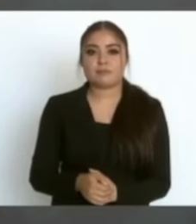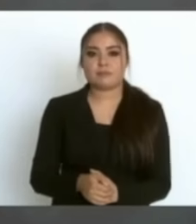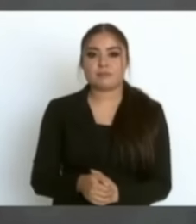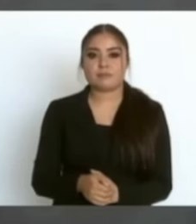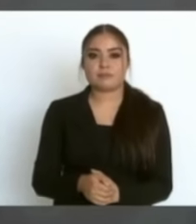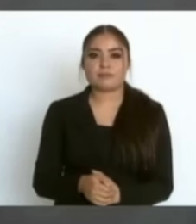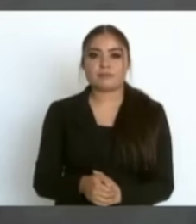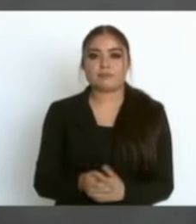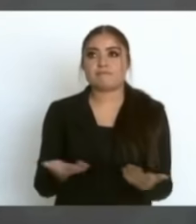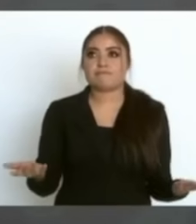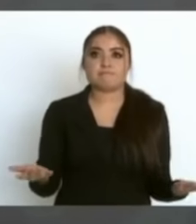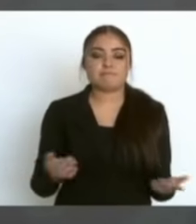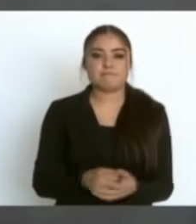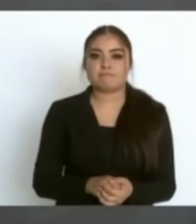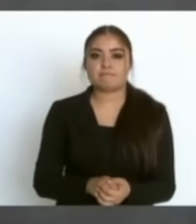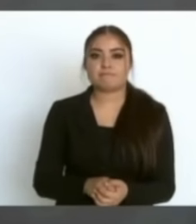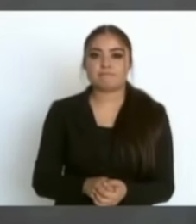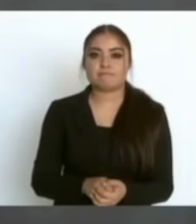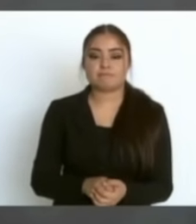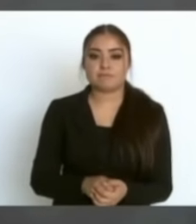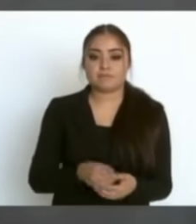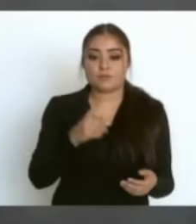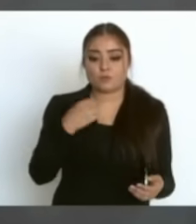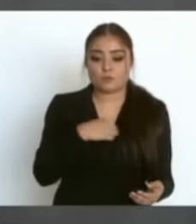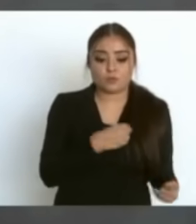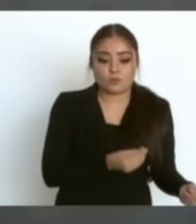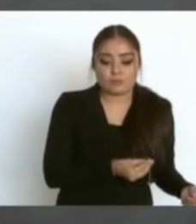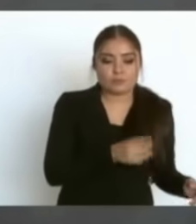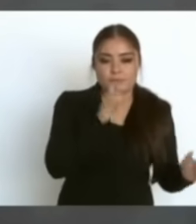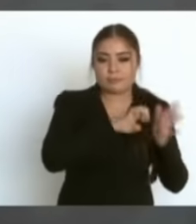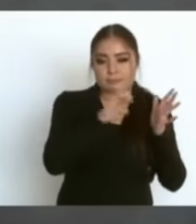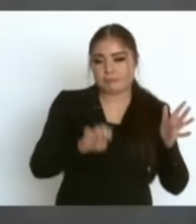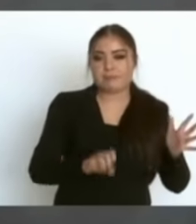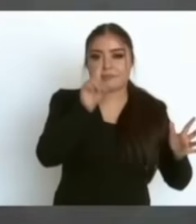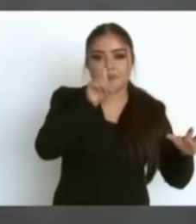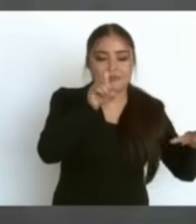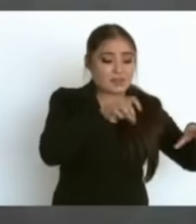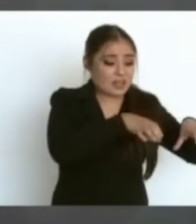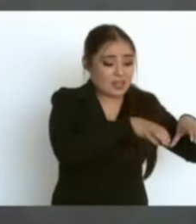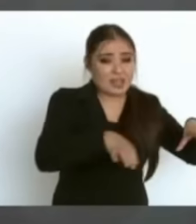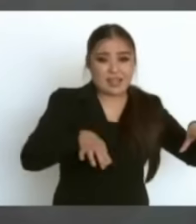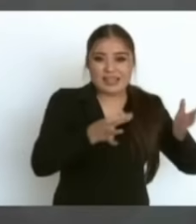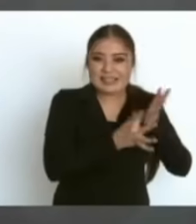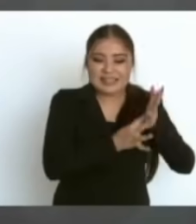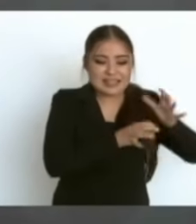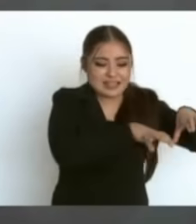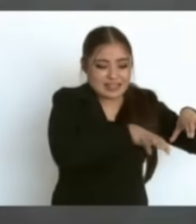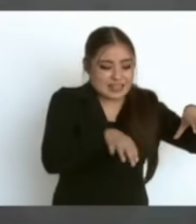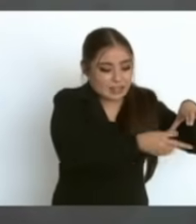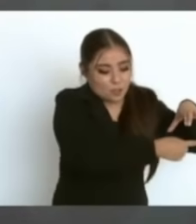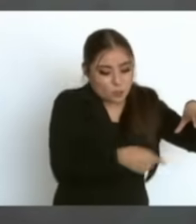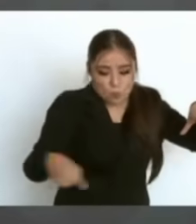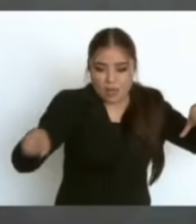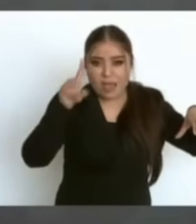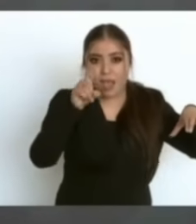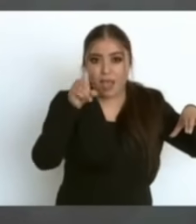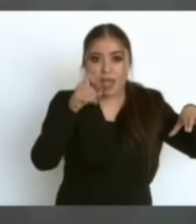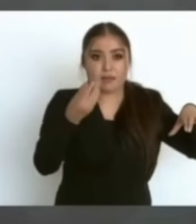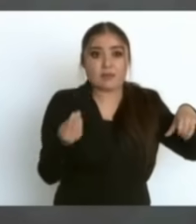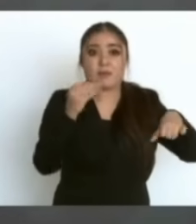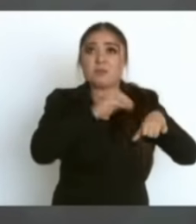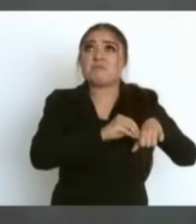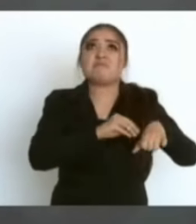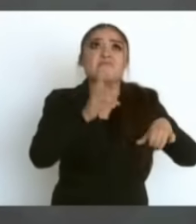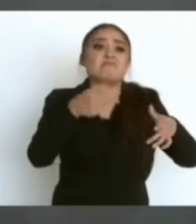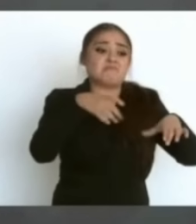a conducir agua por líneas tuberías que se instalaron